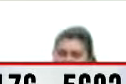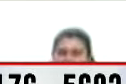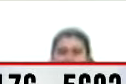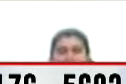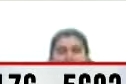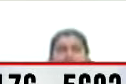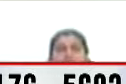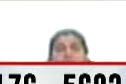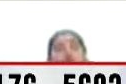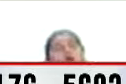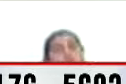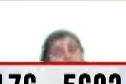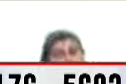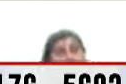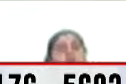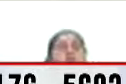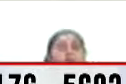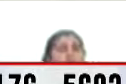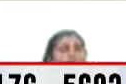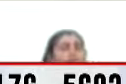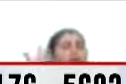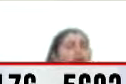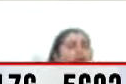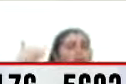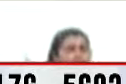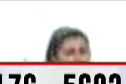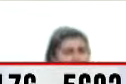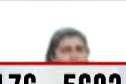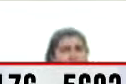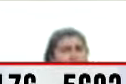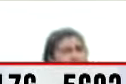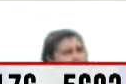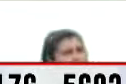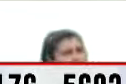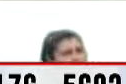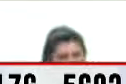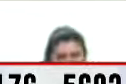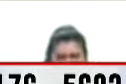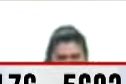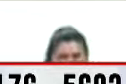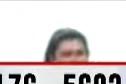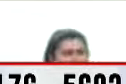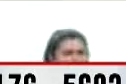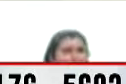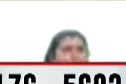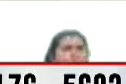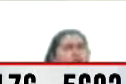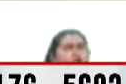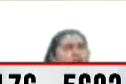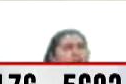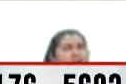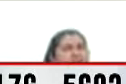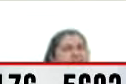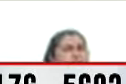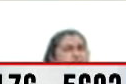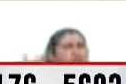Discrepamos con muchas políticas del pasado, ¿sí? Ahora, la pregunta hoy es si esto corrige los problemas del pasado. La pregunta es hacia dónde